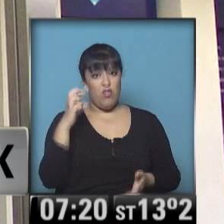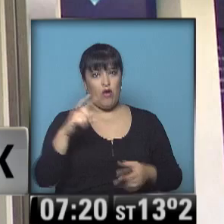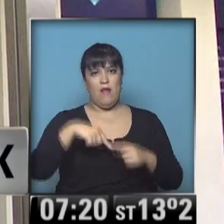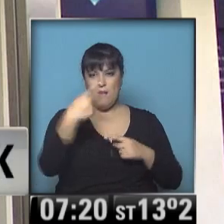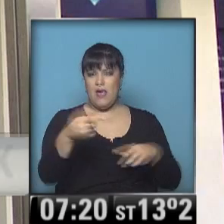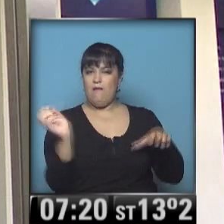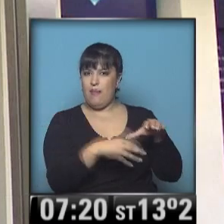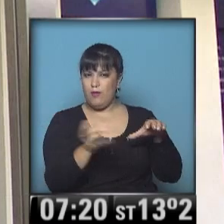dólares